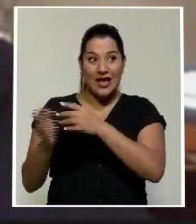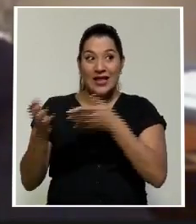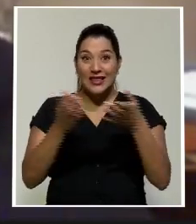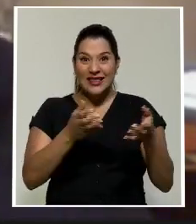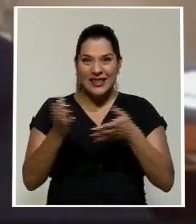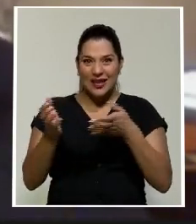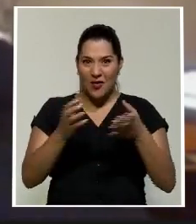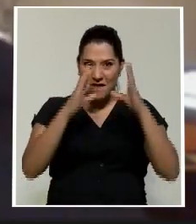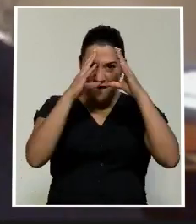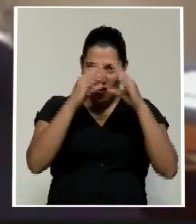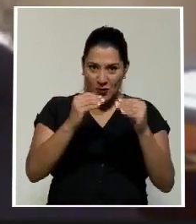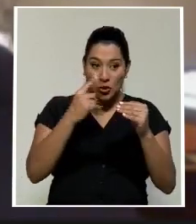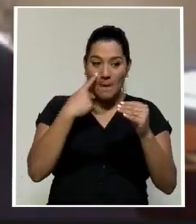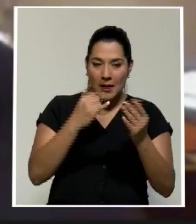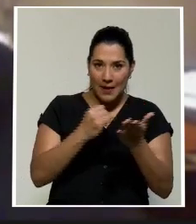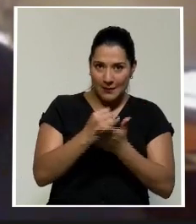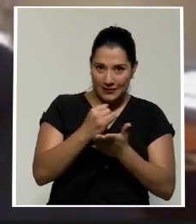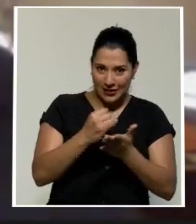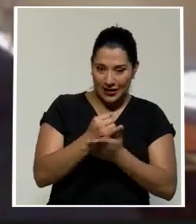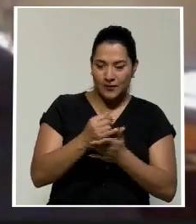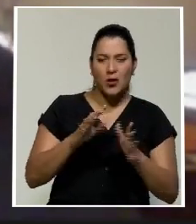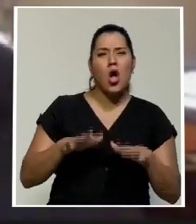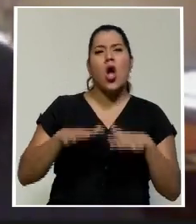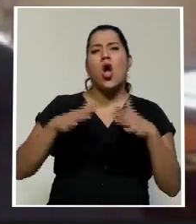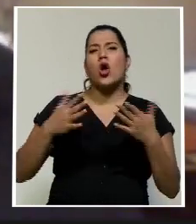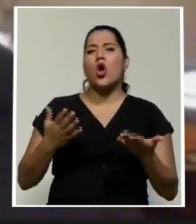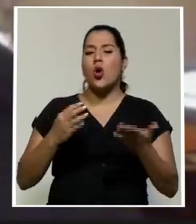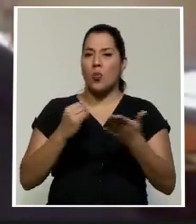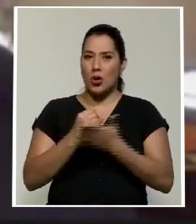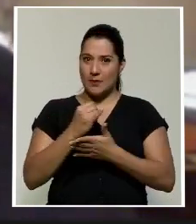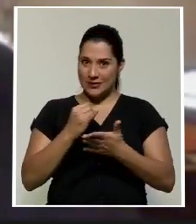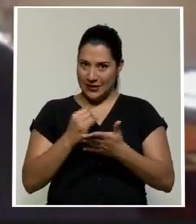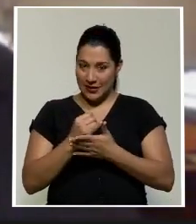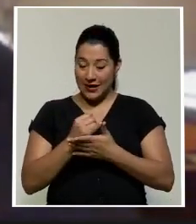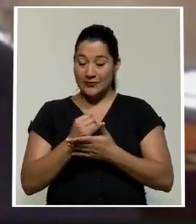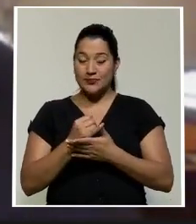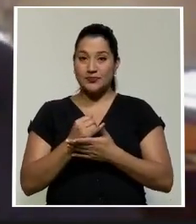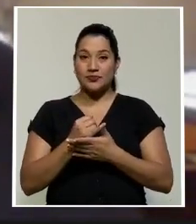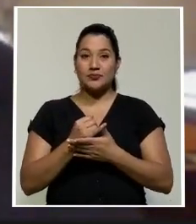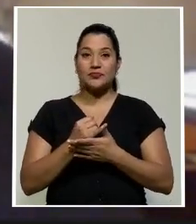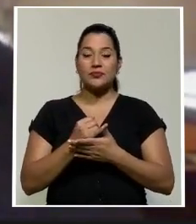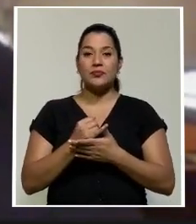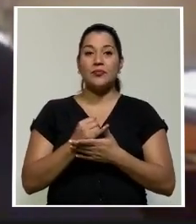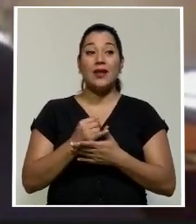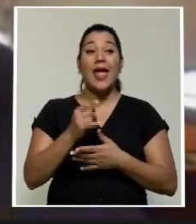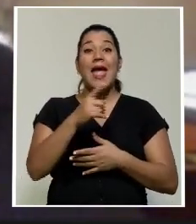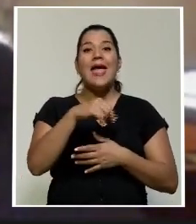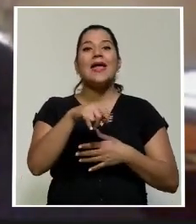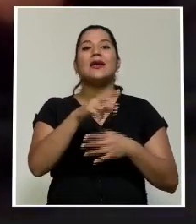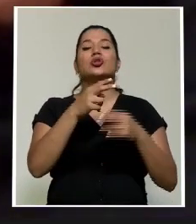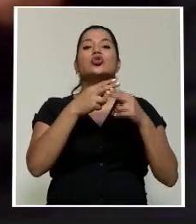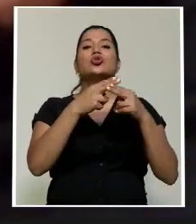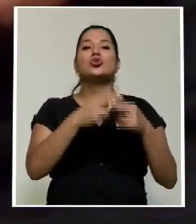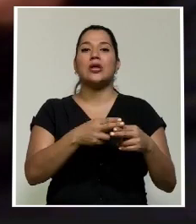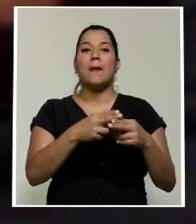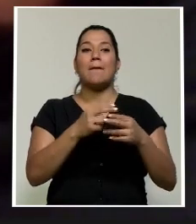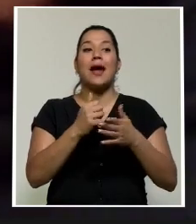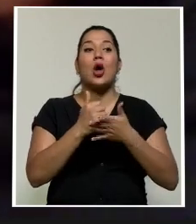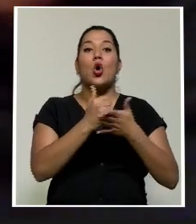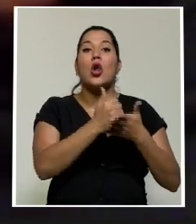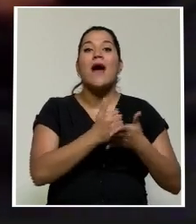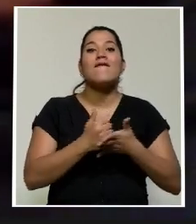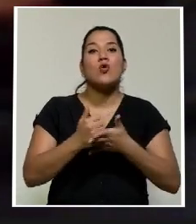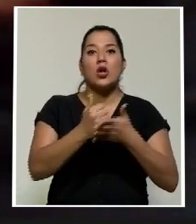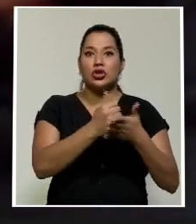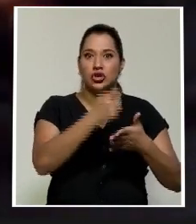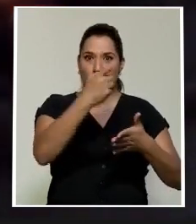¿Cómo se investiga? Pues yo creo que la clave, que fue lo que descubrió ICIJ, es lo que ellos llaman la colaboración radical.